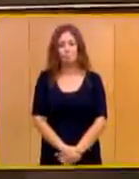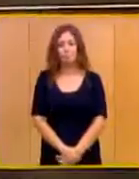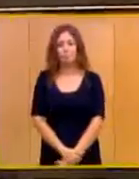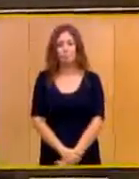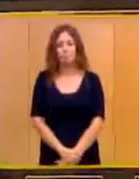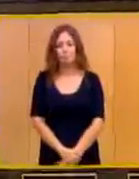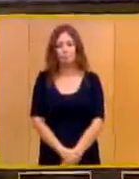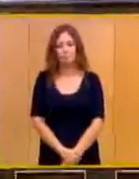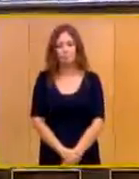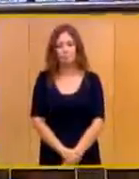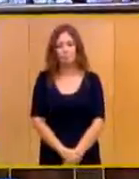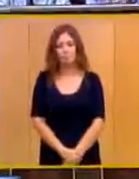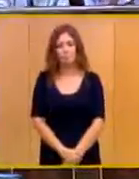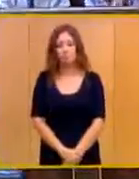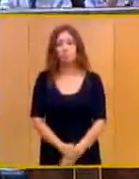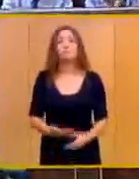Ha